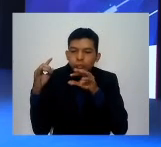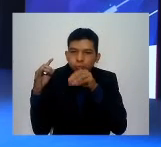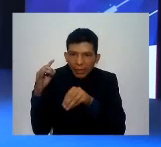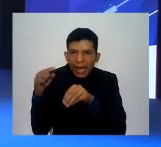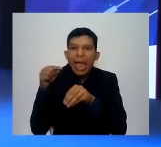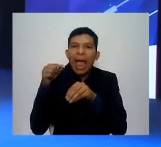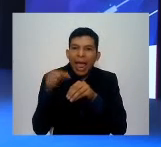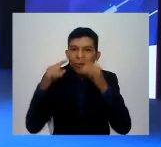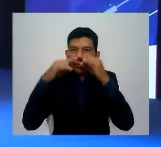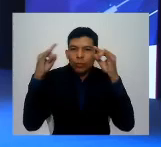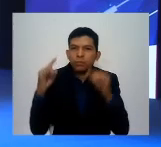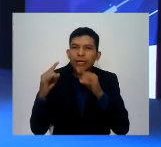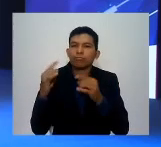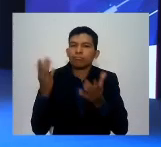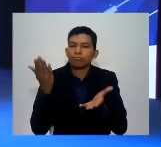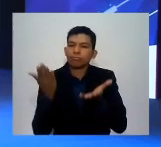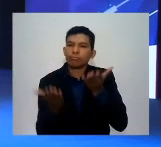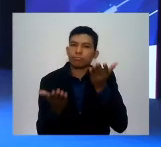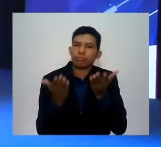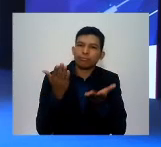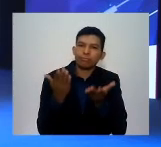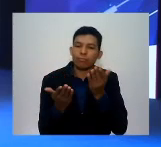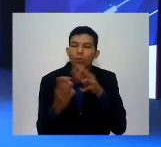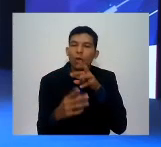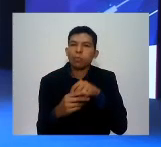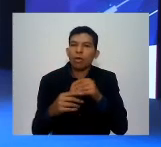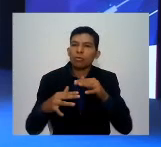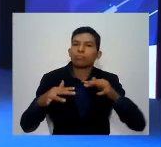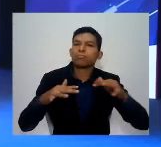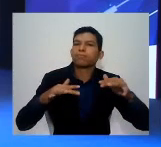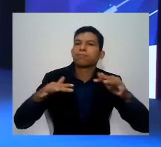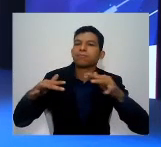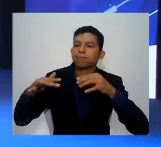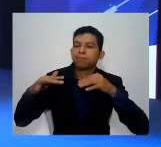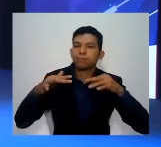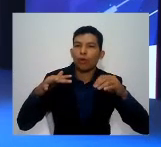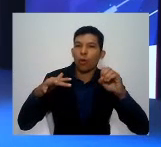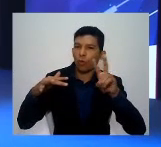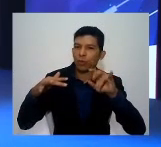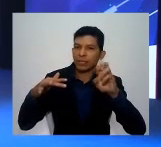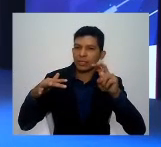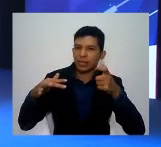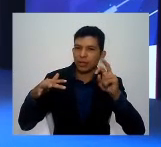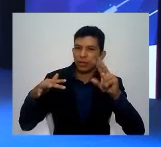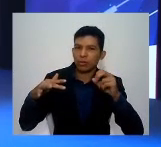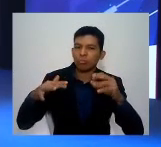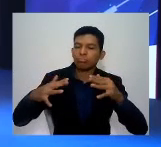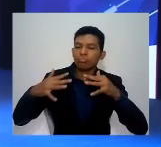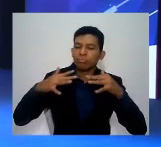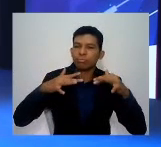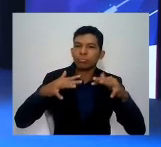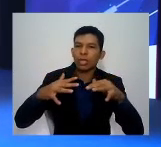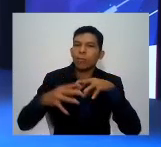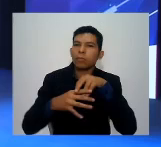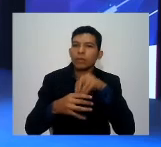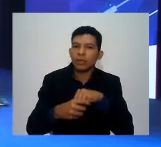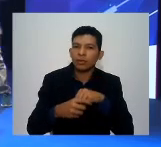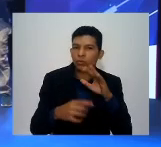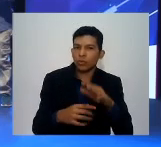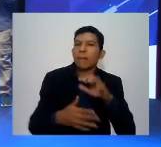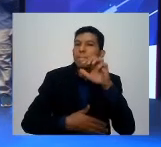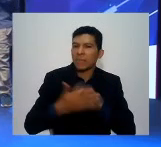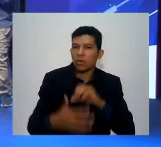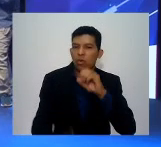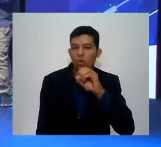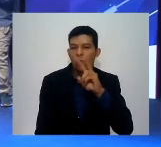Entonces, un mal chiste de Lola y Forrest encontrándose como para, ¿cierto? Entonces,